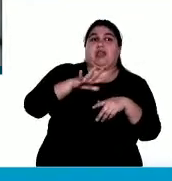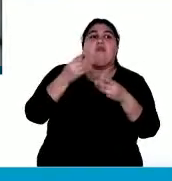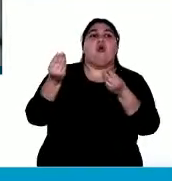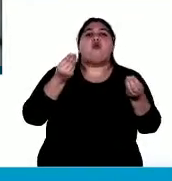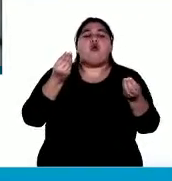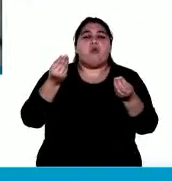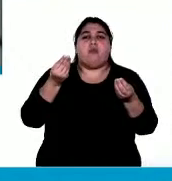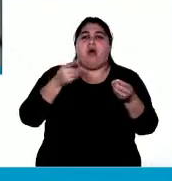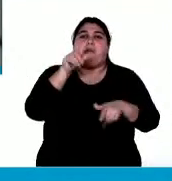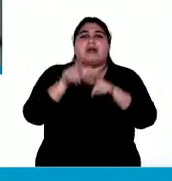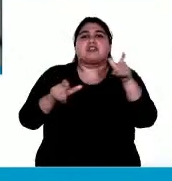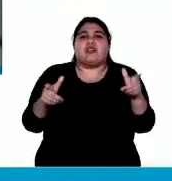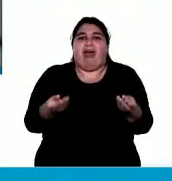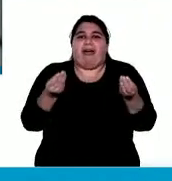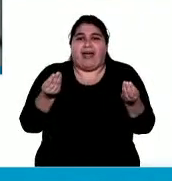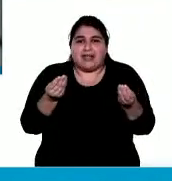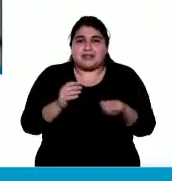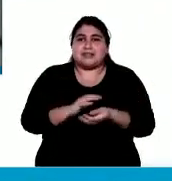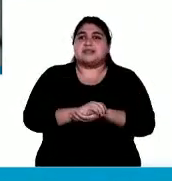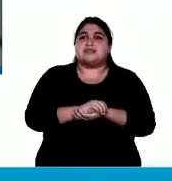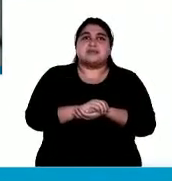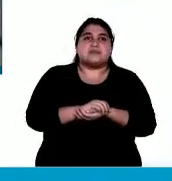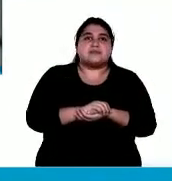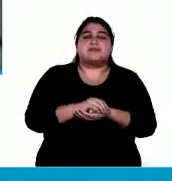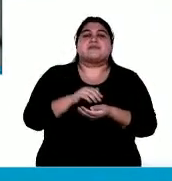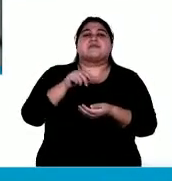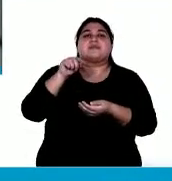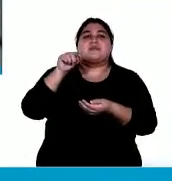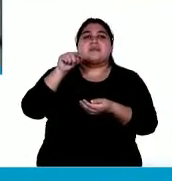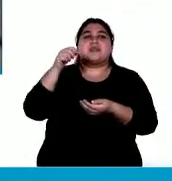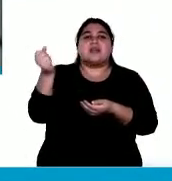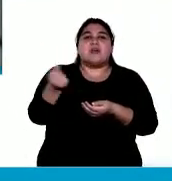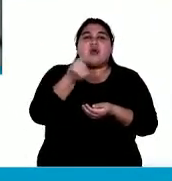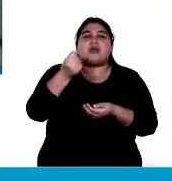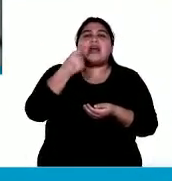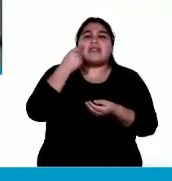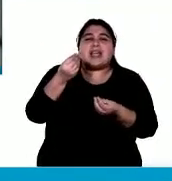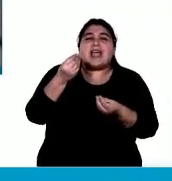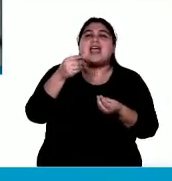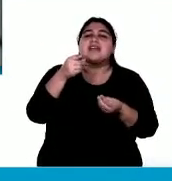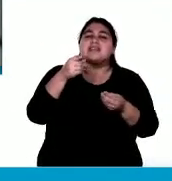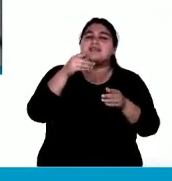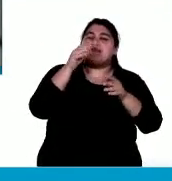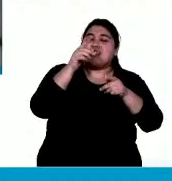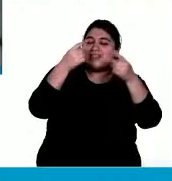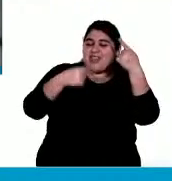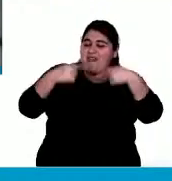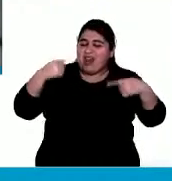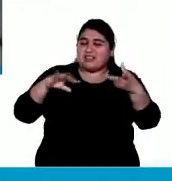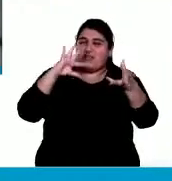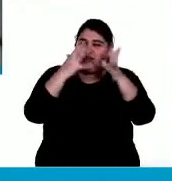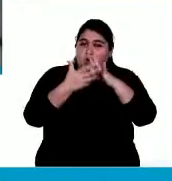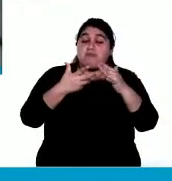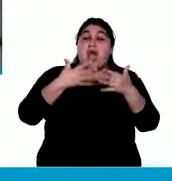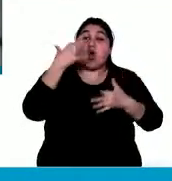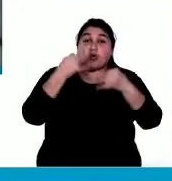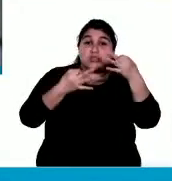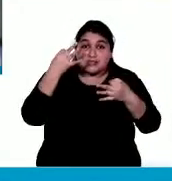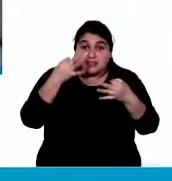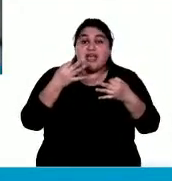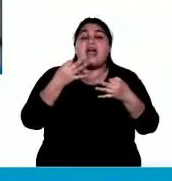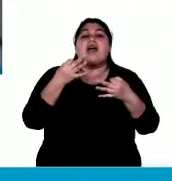a la gente. Entonces, el planteo que nosotros hacemos como oposición es, si es una reforma judicial que no